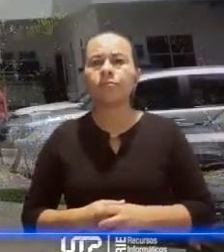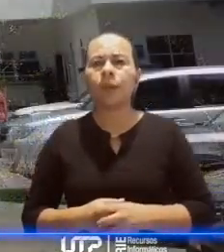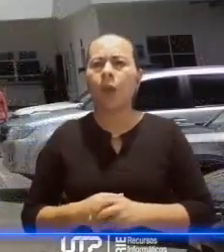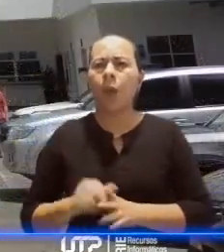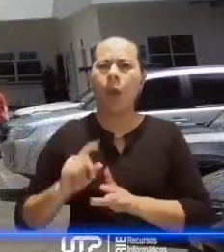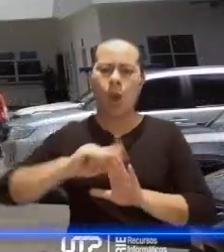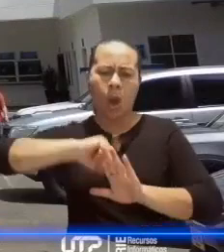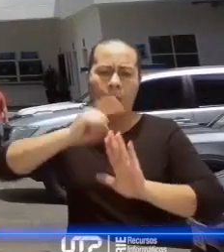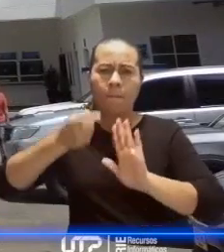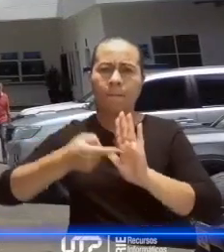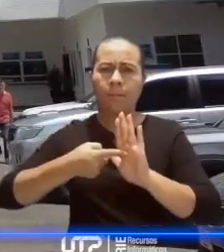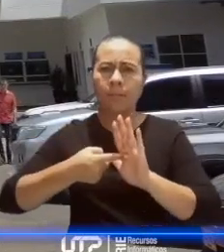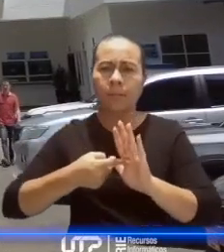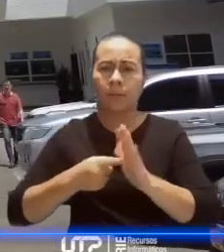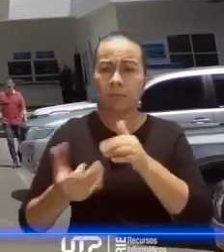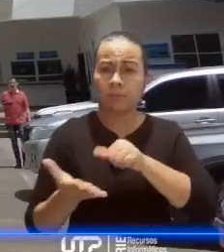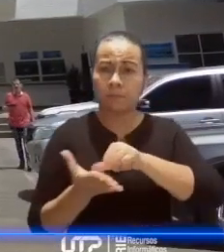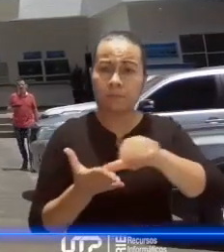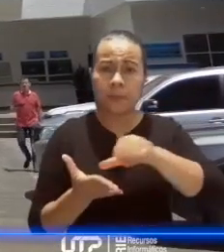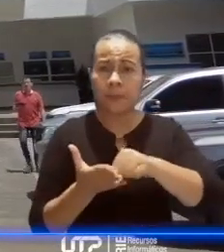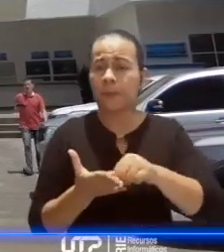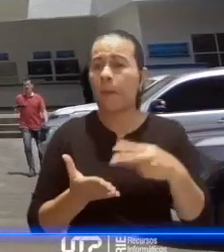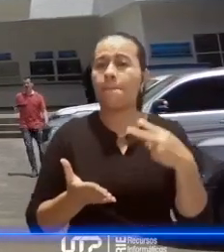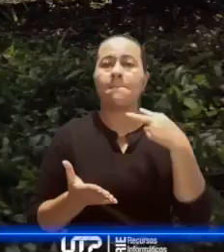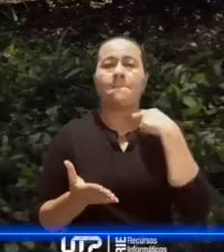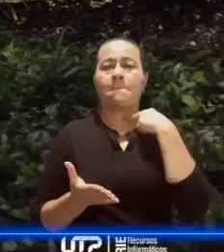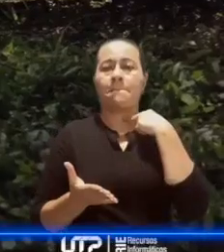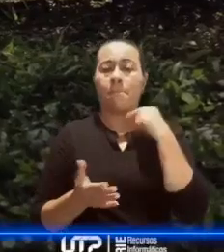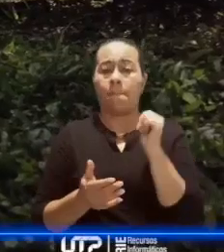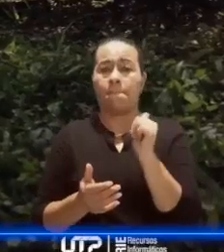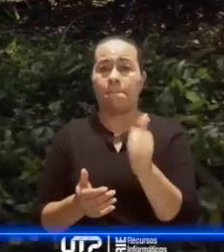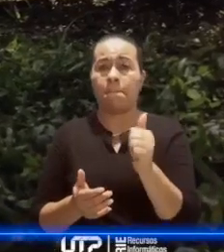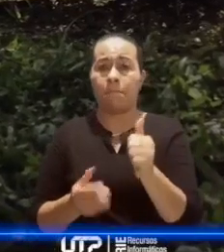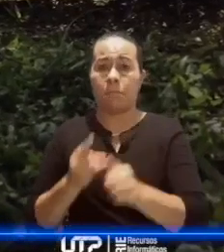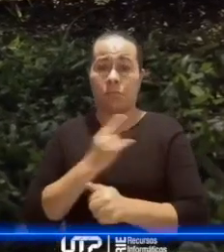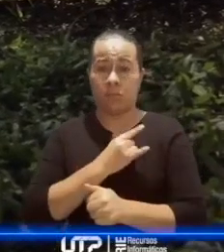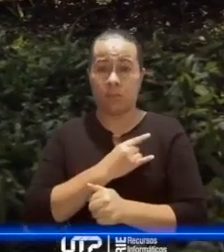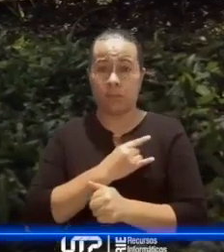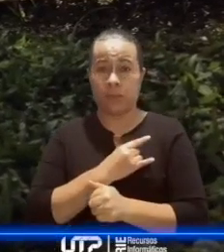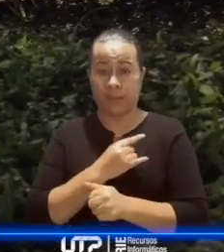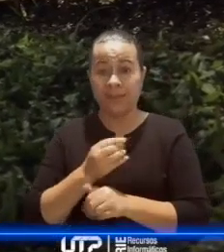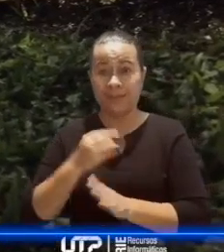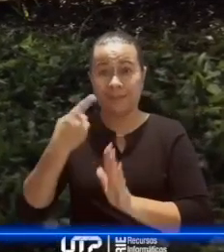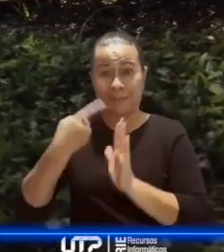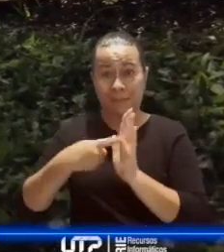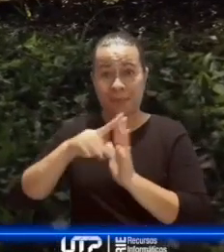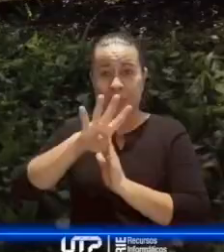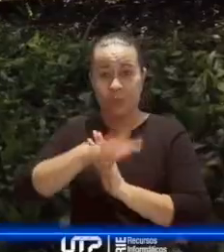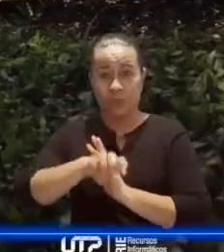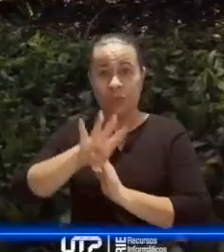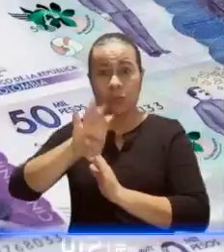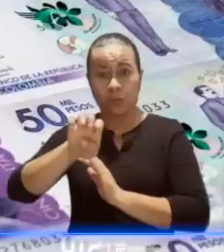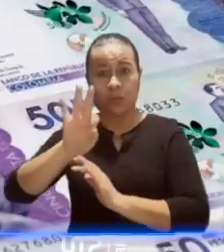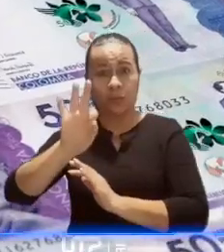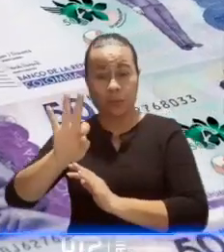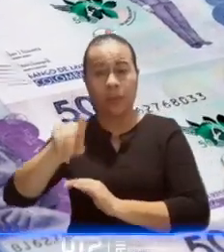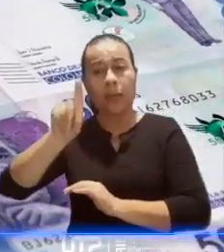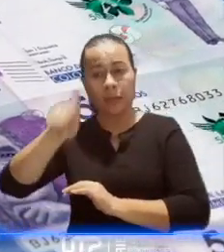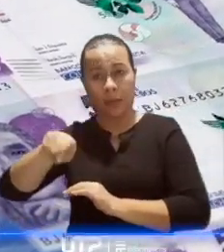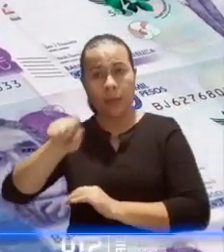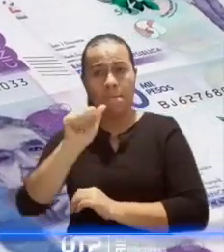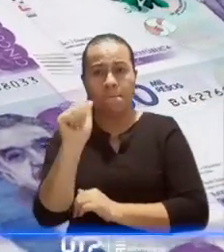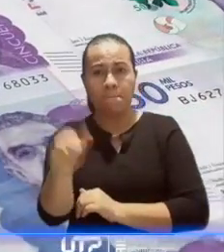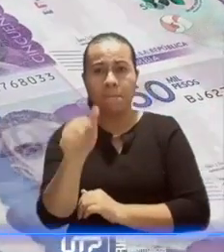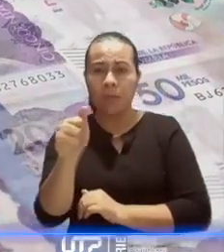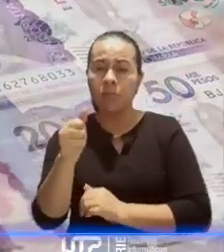lo que no se cubre el crecimiento real de los gastos. Es por ello que las instituciones desde 1993 deben gestionar